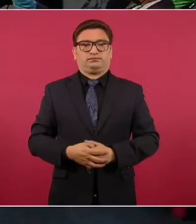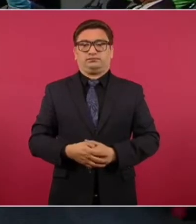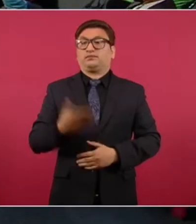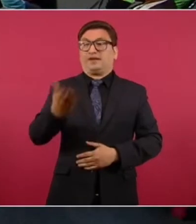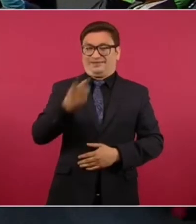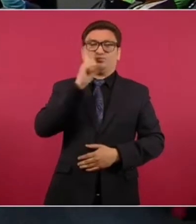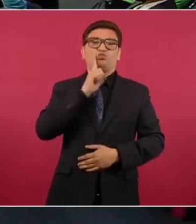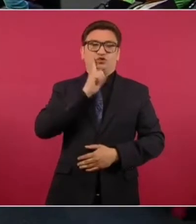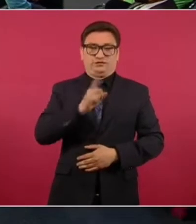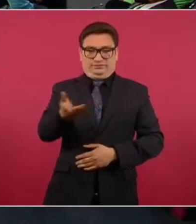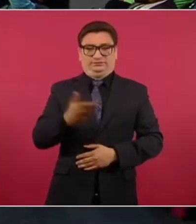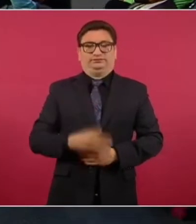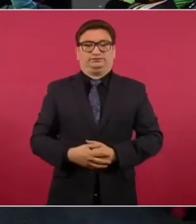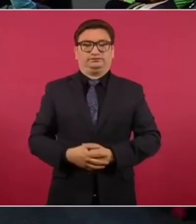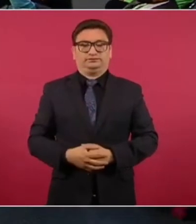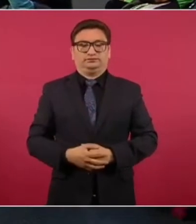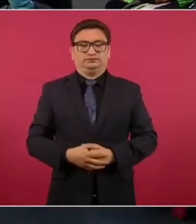La compañera.